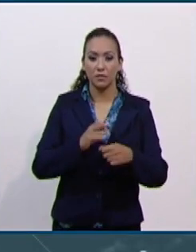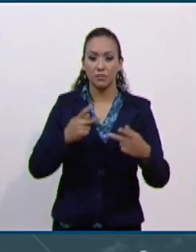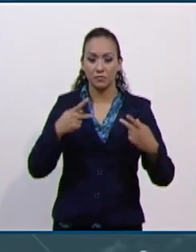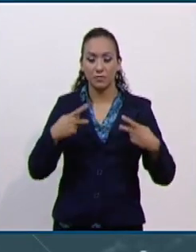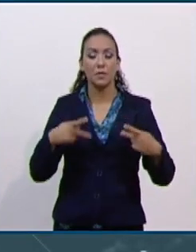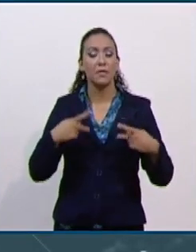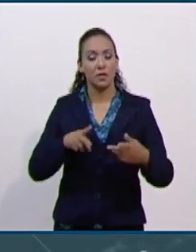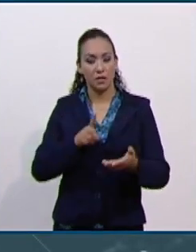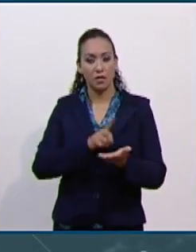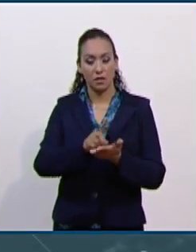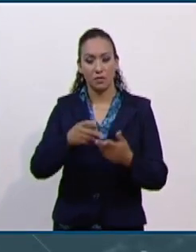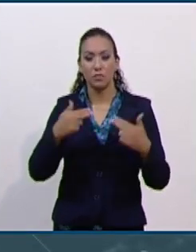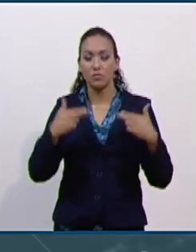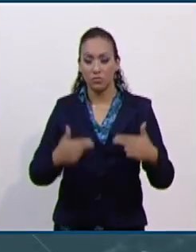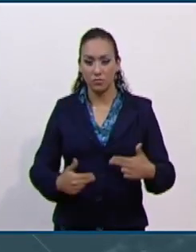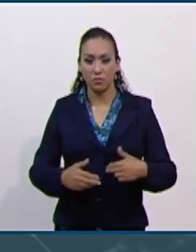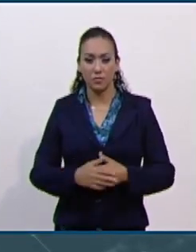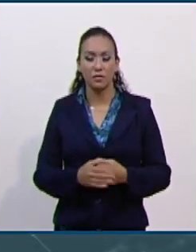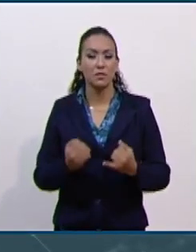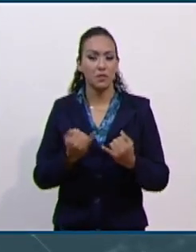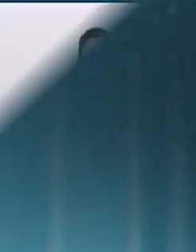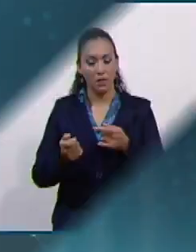la ministra Ríos Farjat.